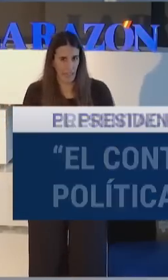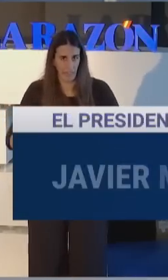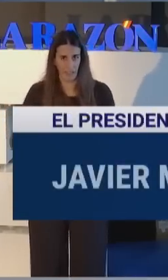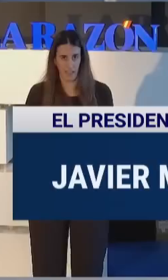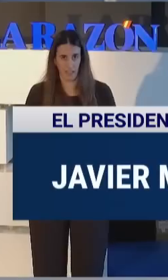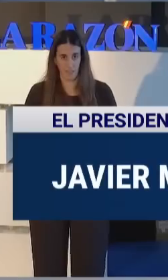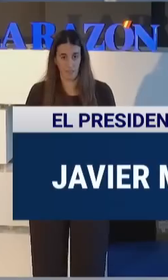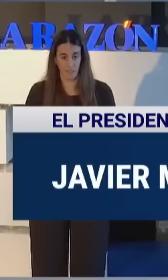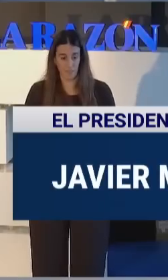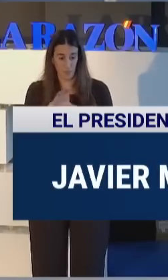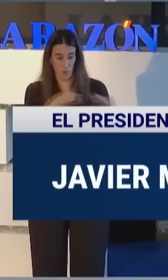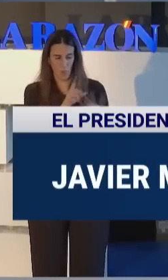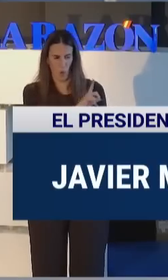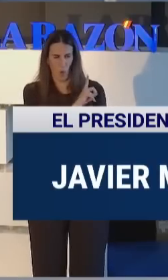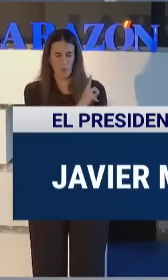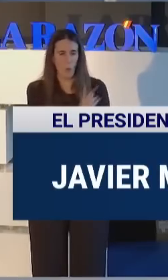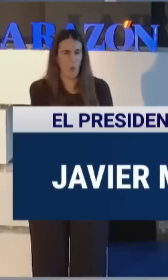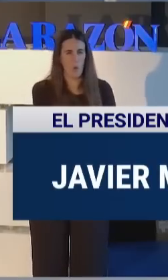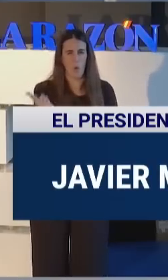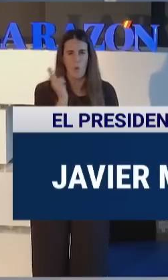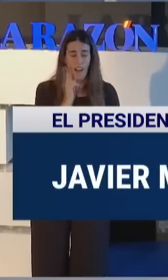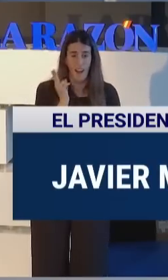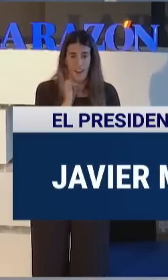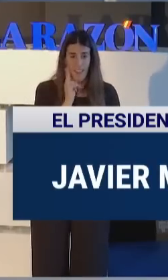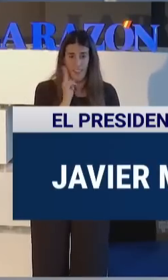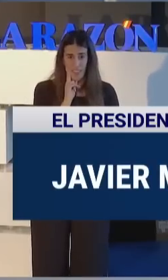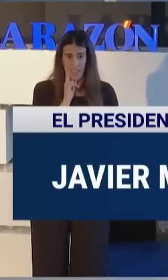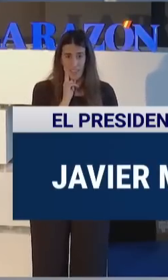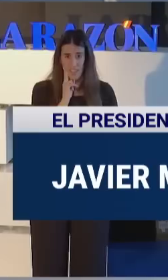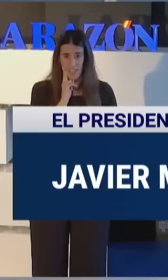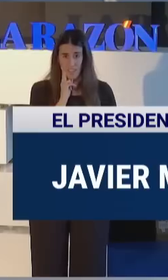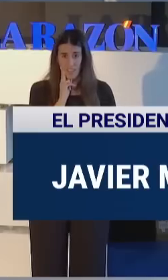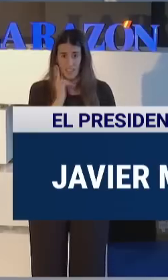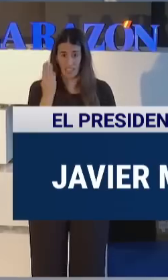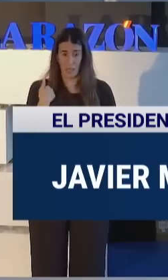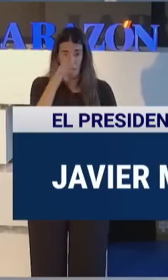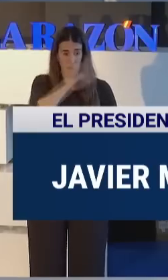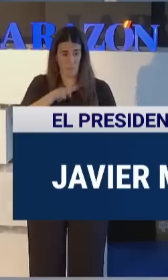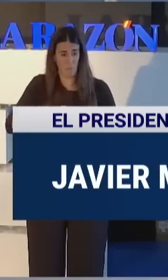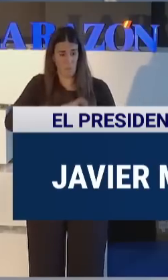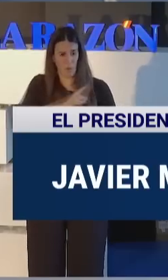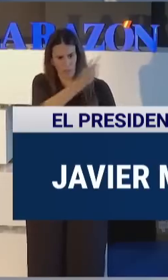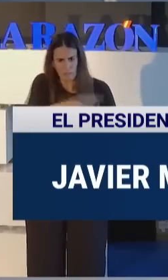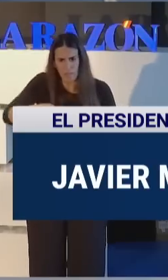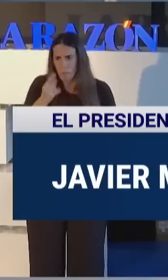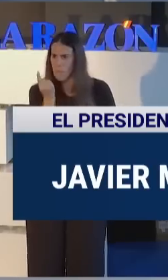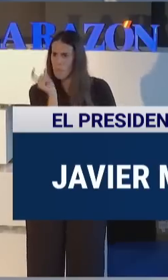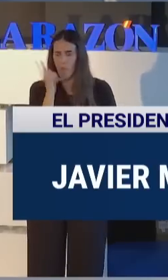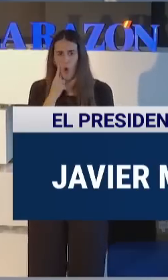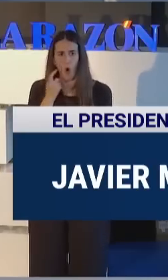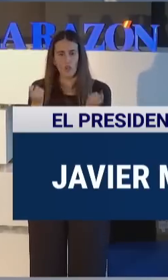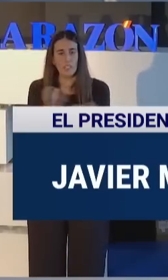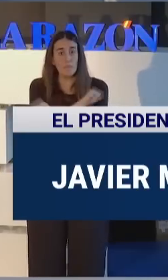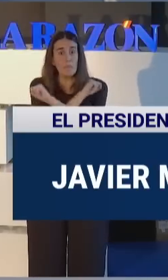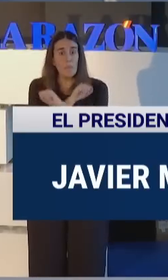esa parte, la oposición cobarde, que quería mandar a los uniformados a controlar los precios, es mucho